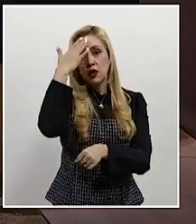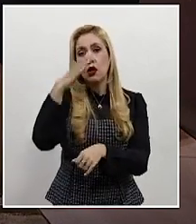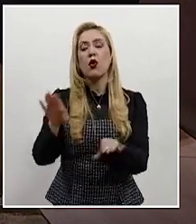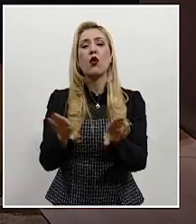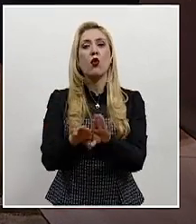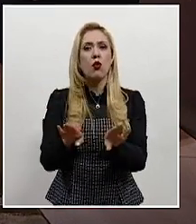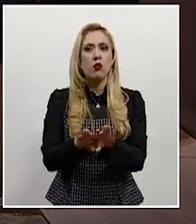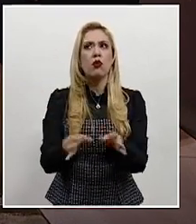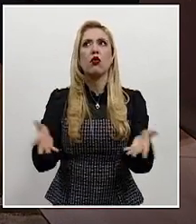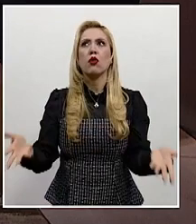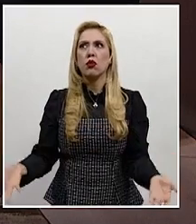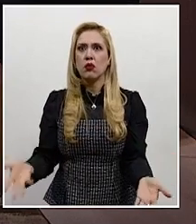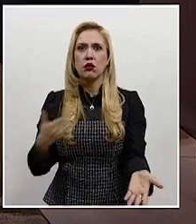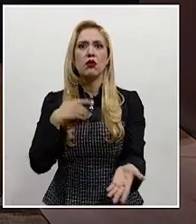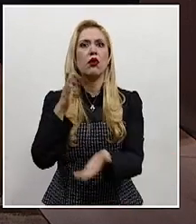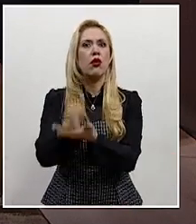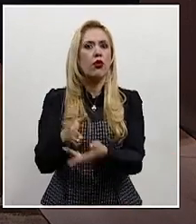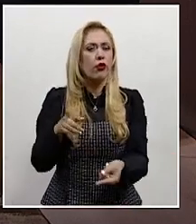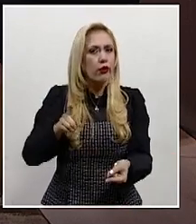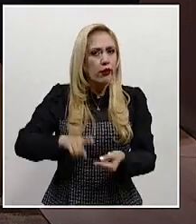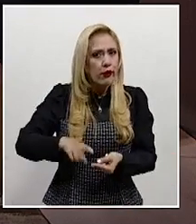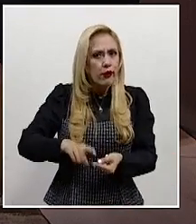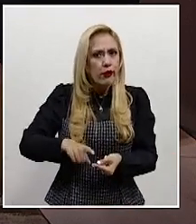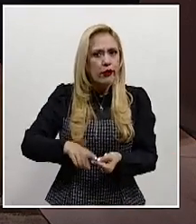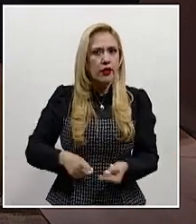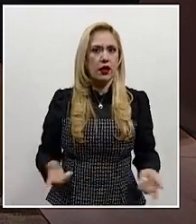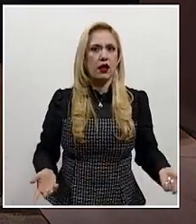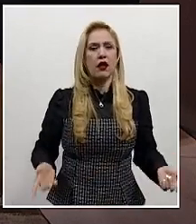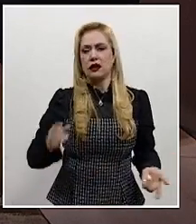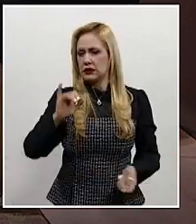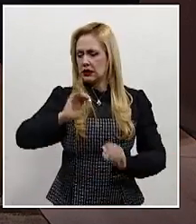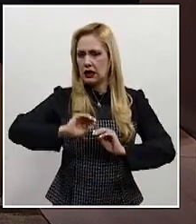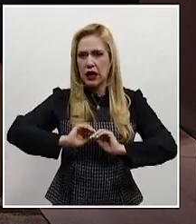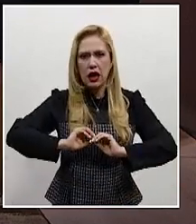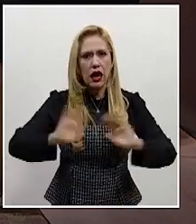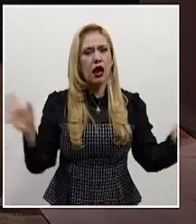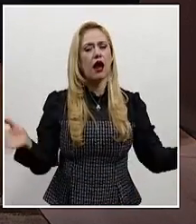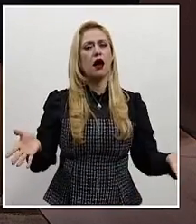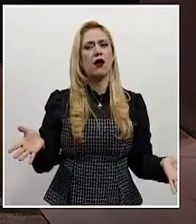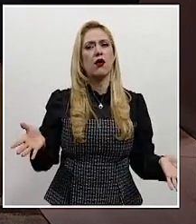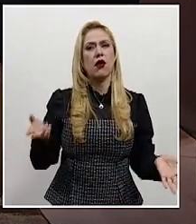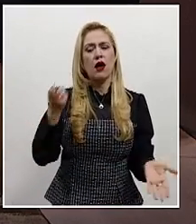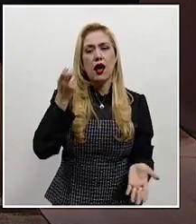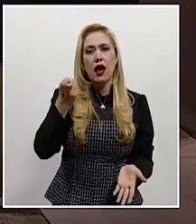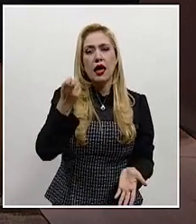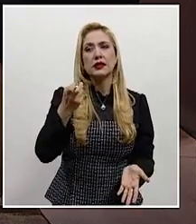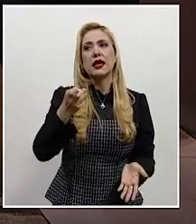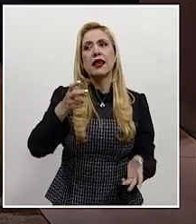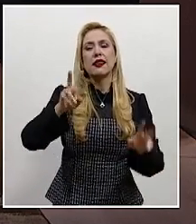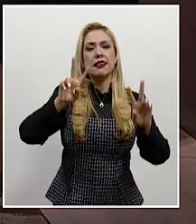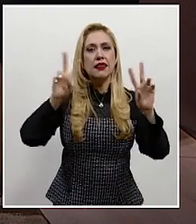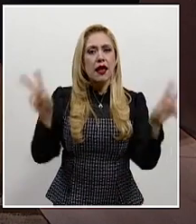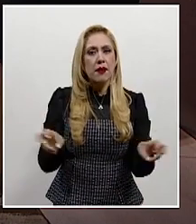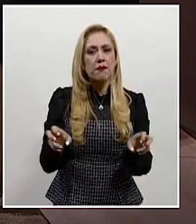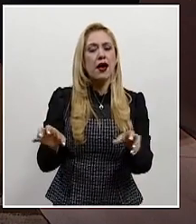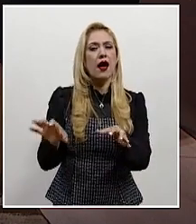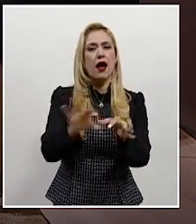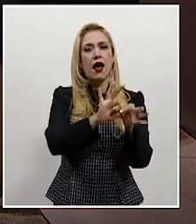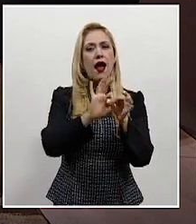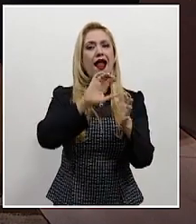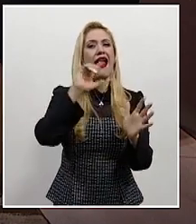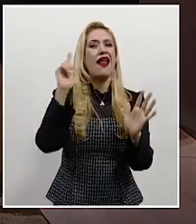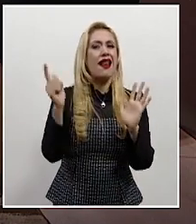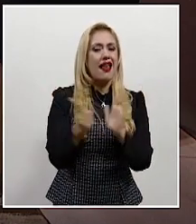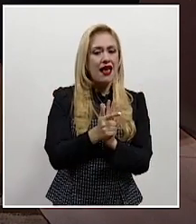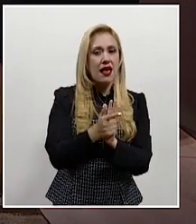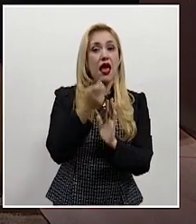que actuar, ¿no? Así es. Sin duda alguna, nosotros lo que estamos haciendo, como bien señalan, es precisamente el tema de armonización en tema de leyes.